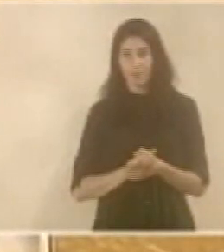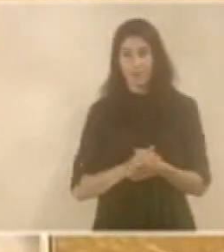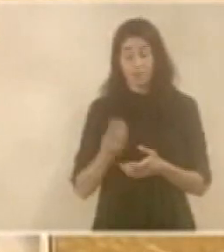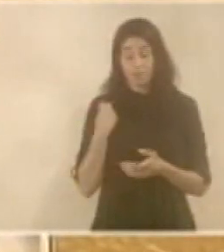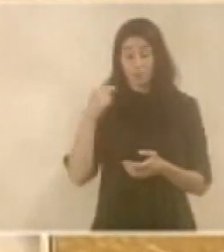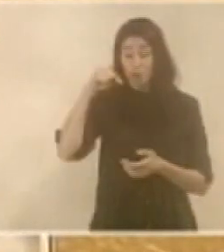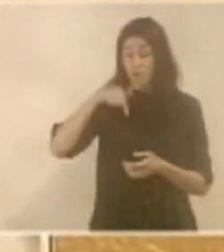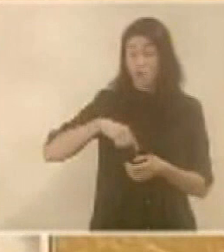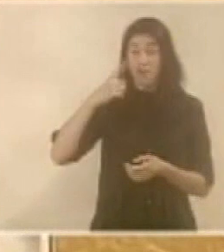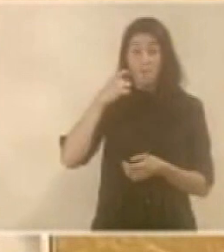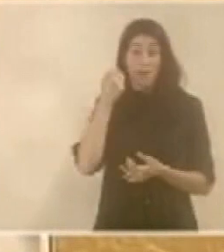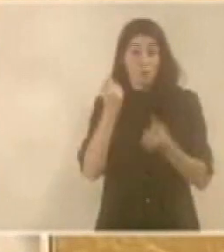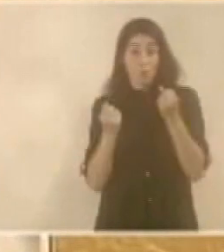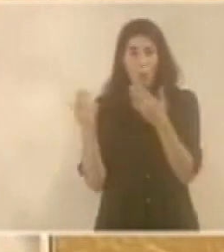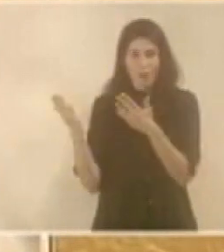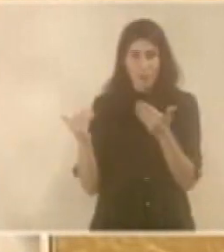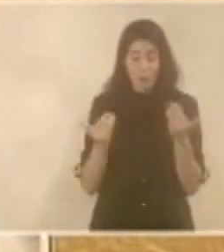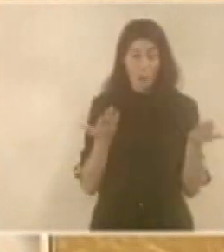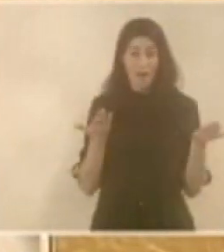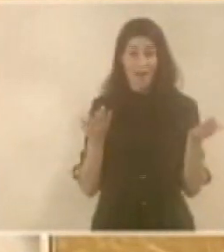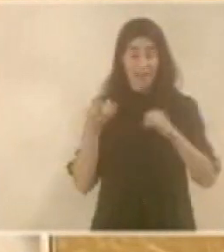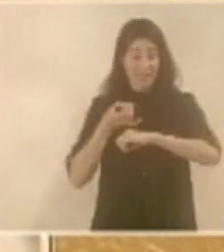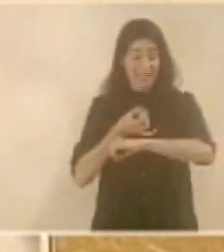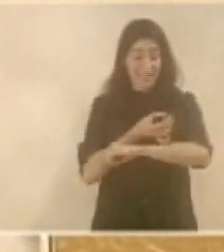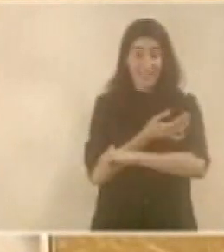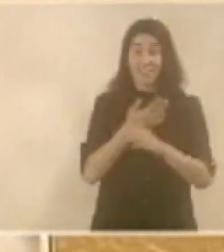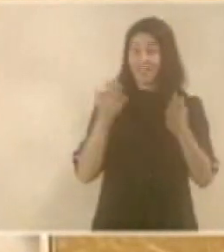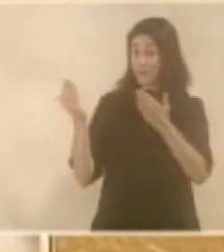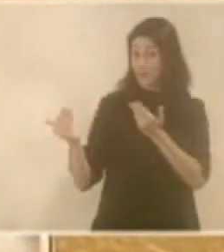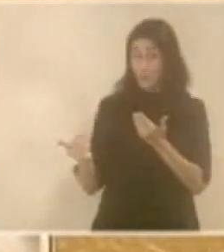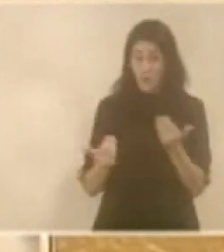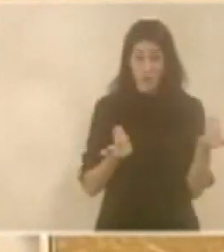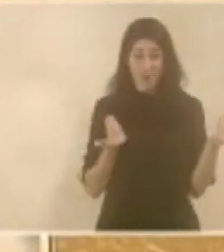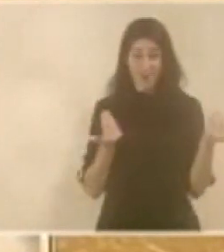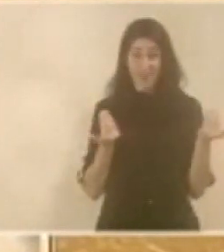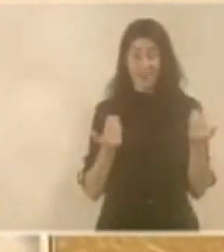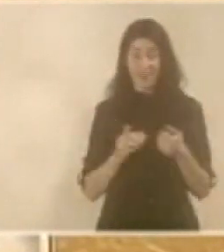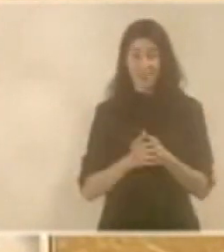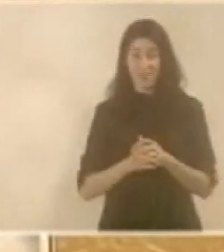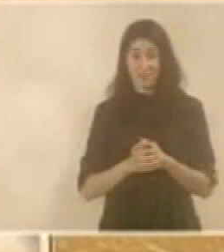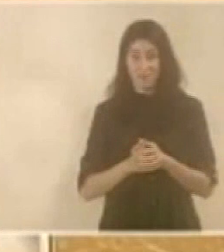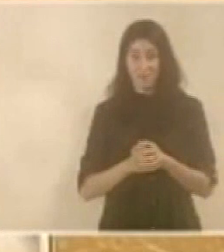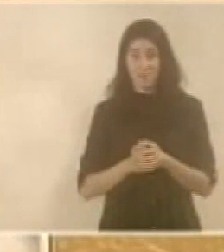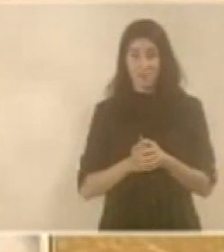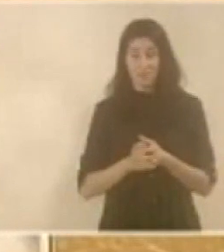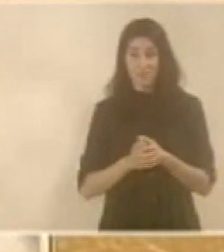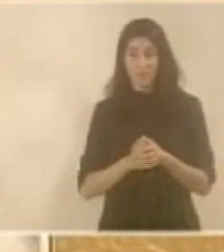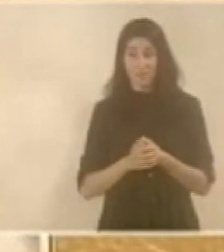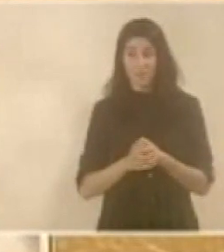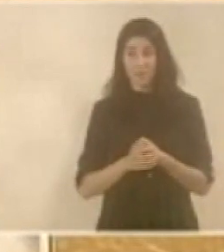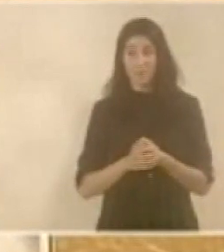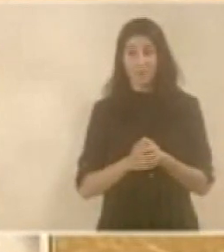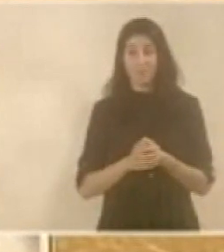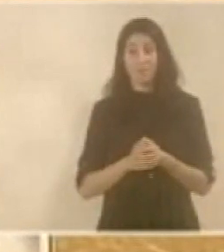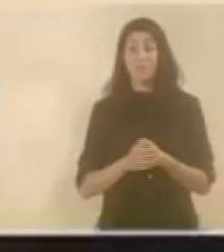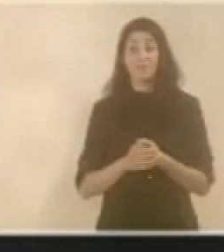diligencia. Almería está incomunicada por tierra con las adyacentes capitales de provincia y con la capital del reino. Si hemos de entender por